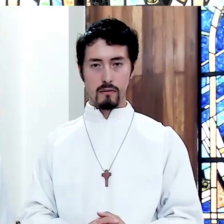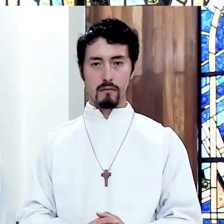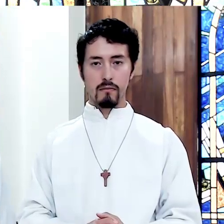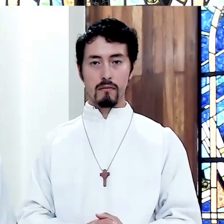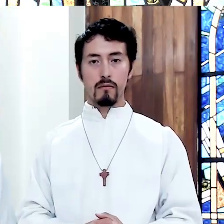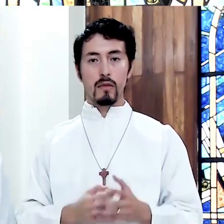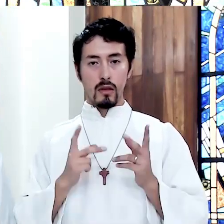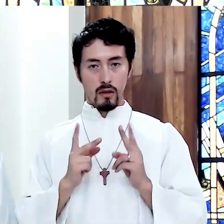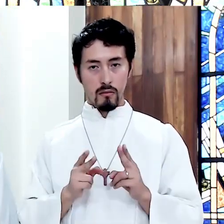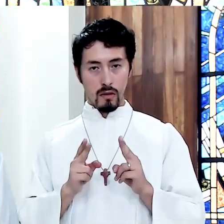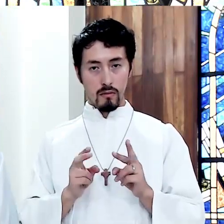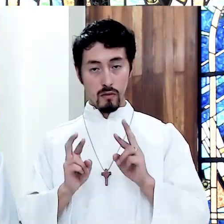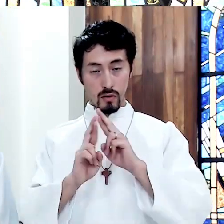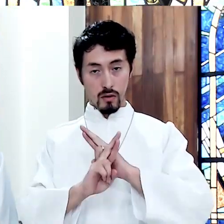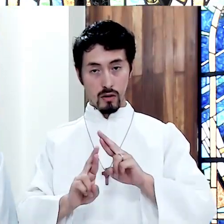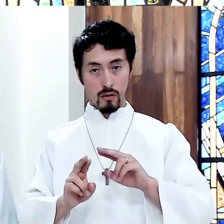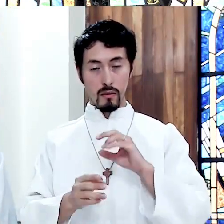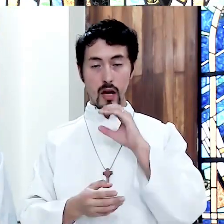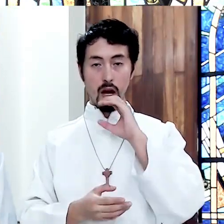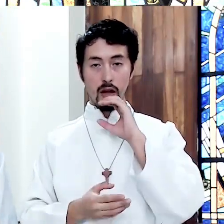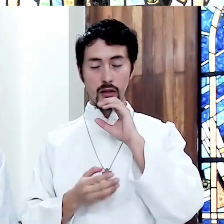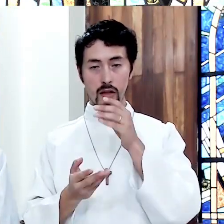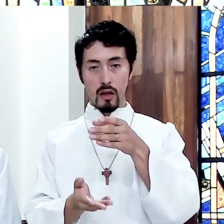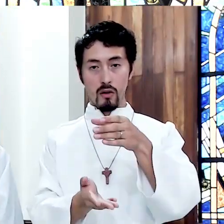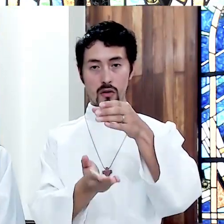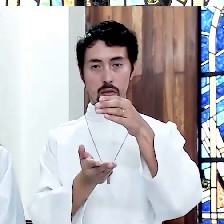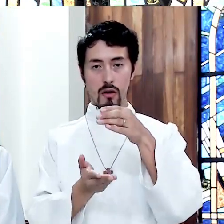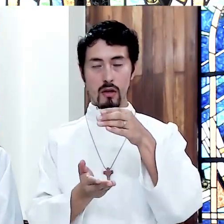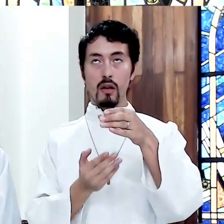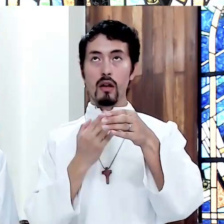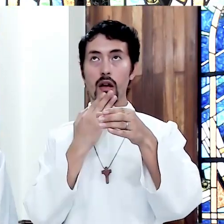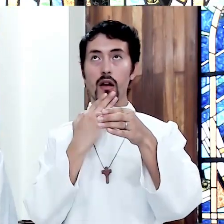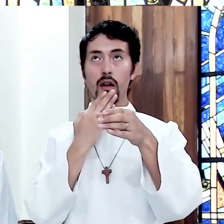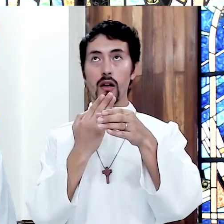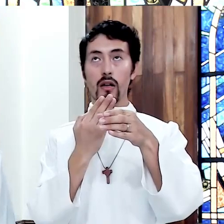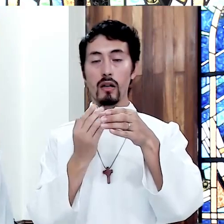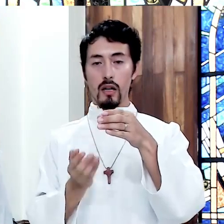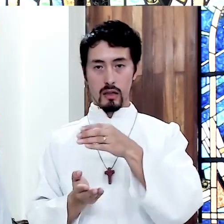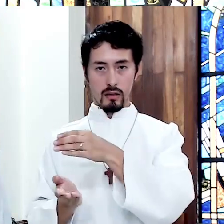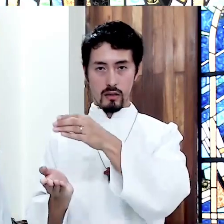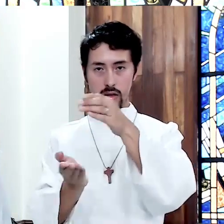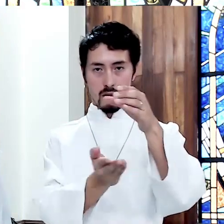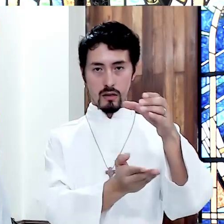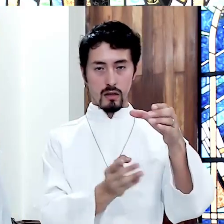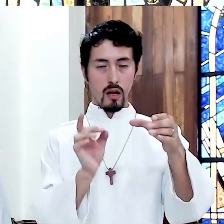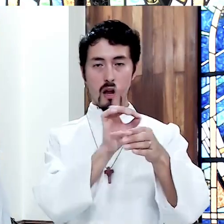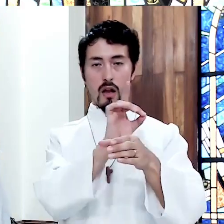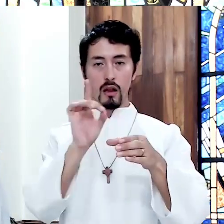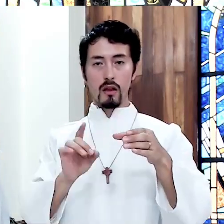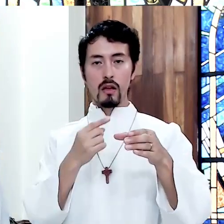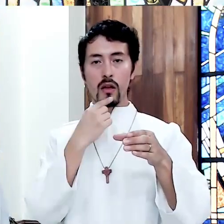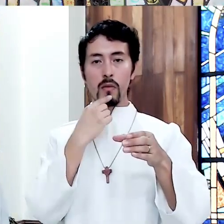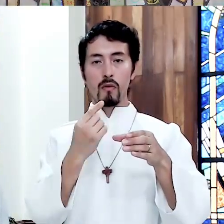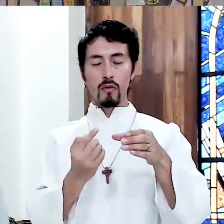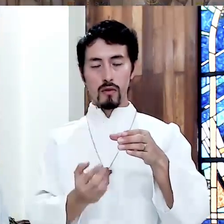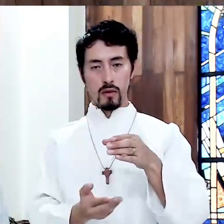Del mismo modo, acabada la cena, tomó el cáliz, y dándote gracias de nuevo, lo pasó a sus discípulos,